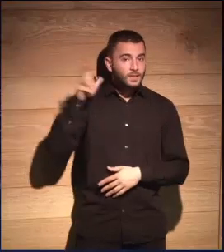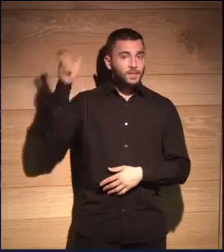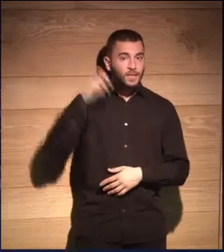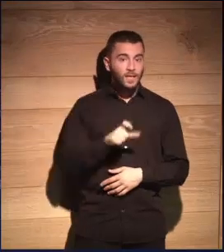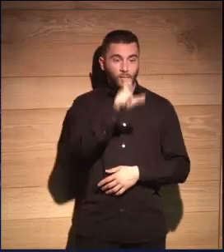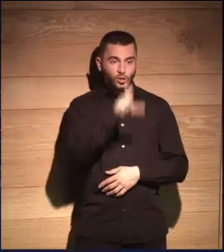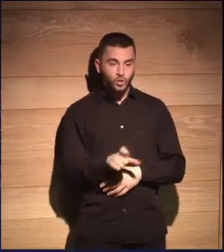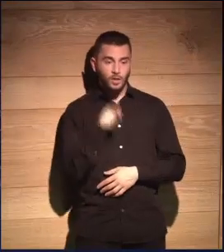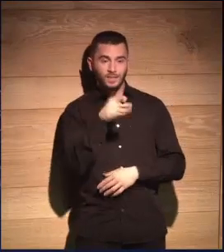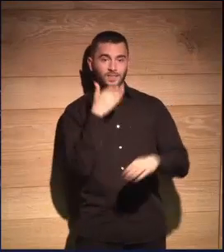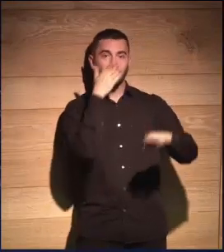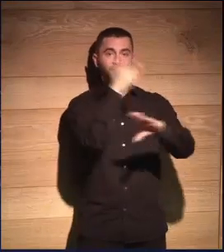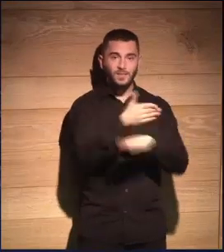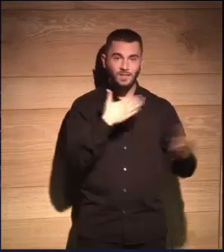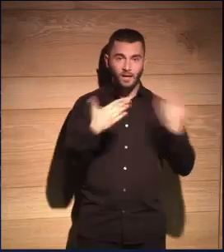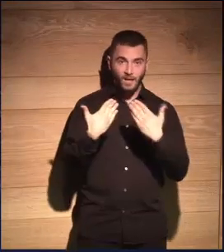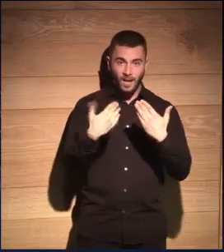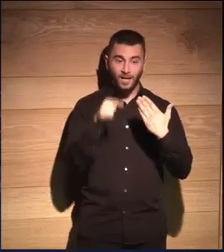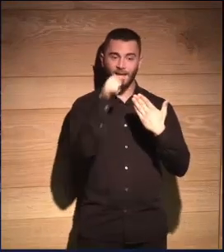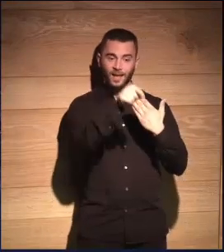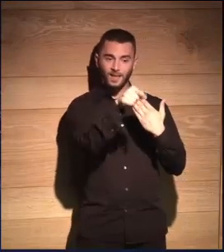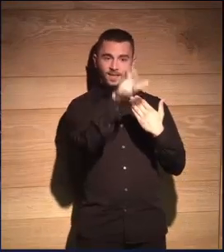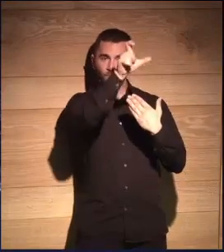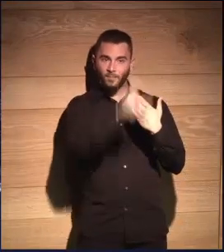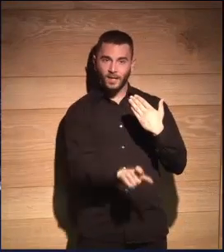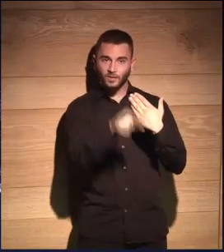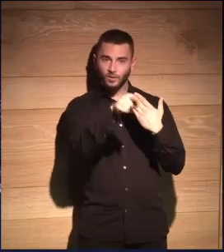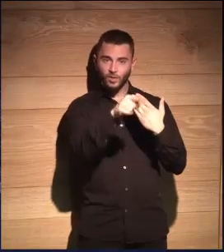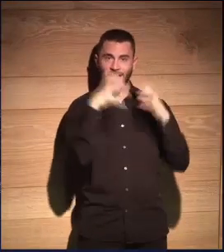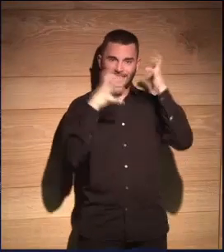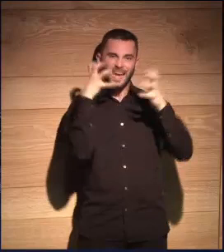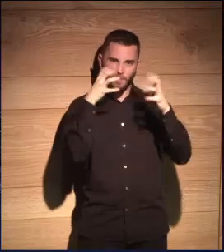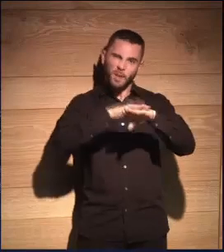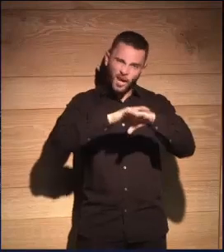persona, vamos a escuchar la música de esa persona, ¿no? De ese animal, perdón.